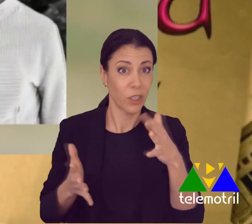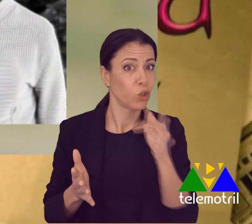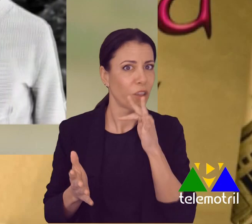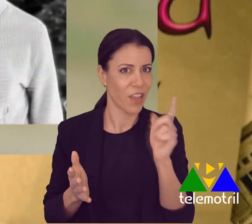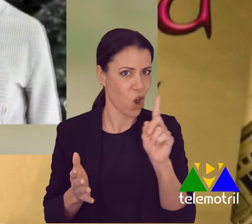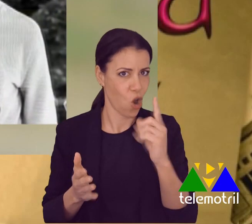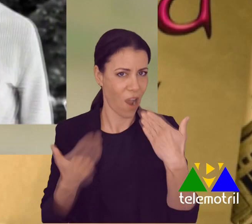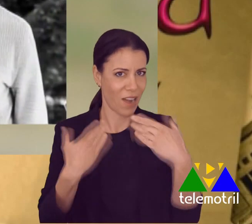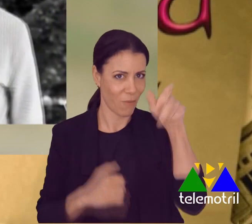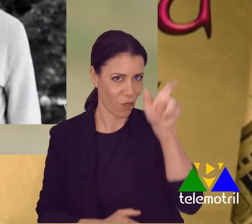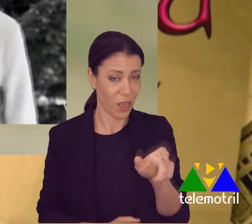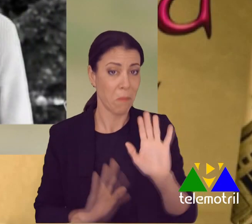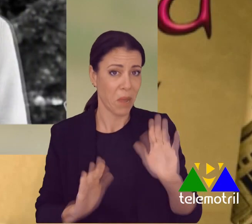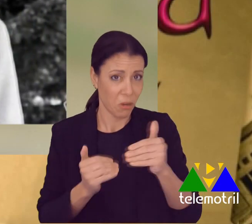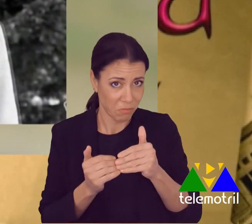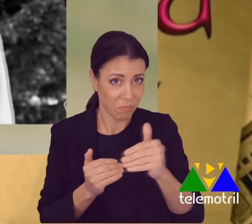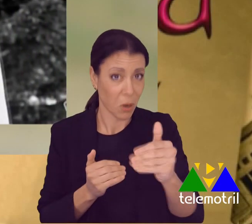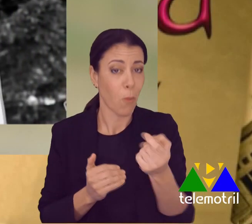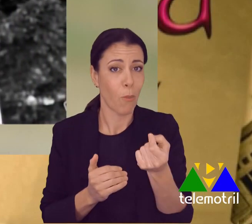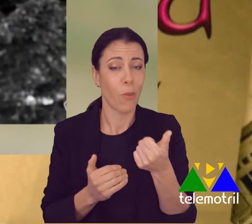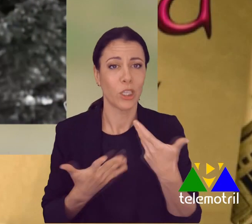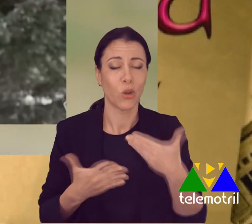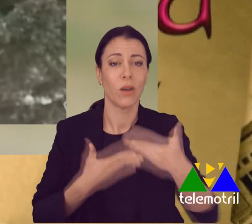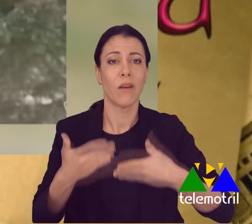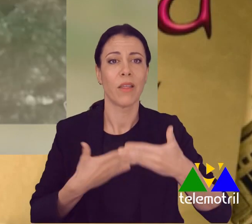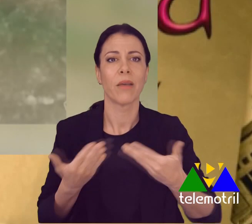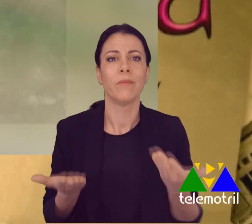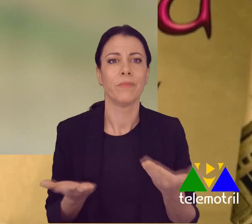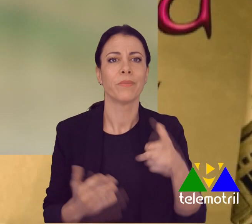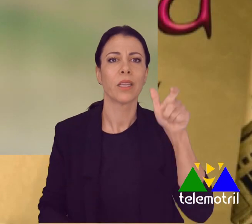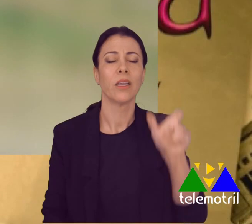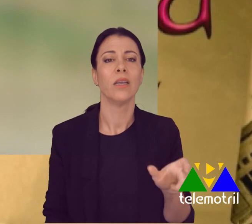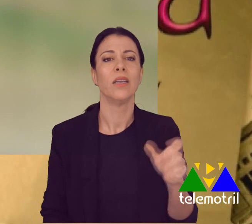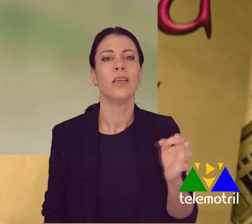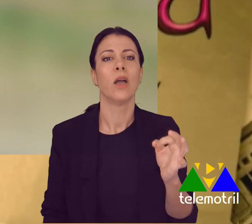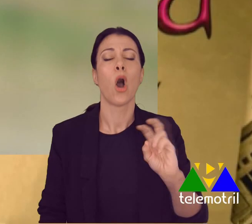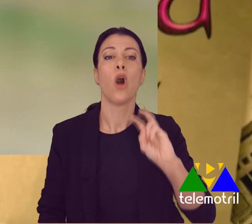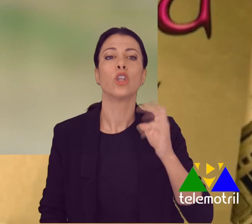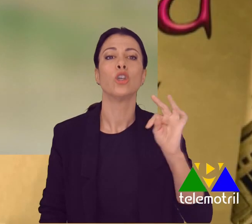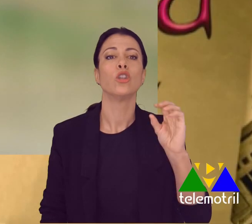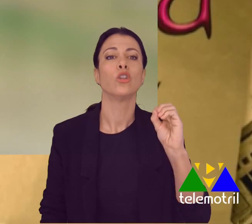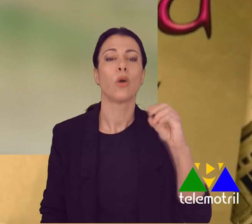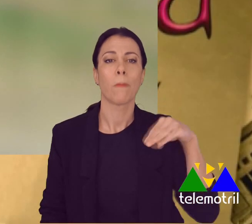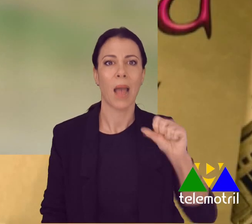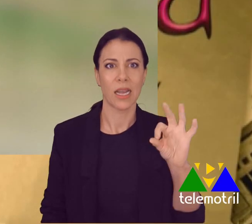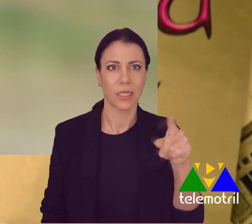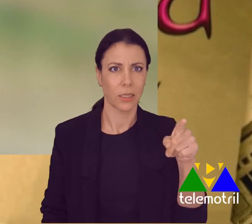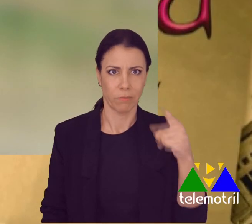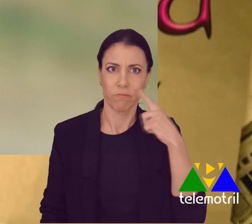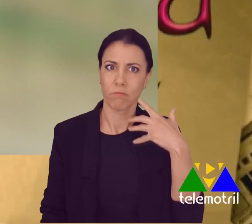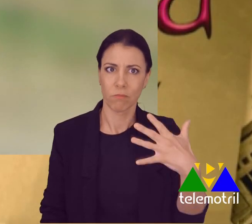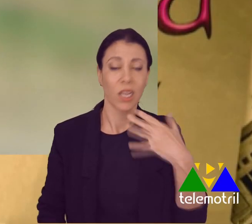no vamos a hablar de él, pero hablaremos dentro de un poquito, cuando avancemos, que será Tomás de Aquino y Mercado, que ha sido otro de los